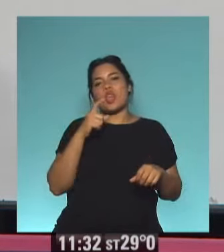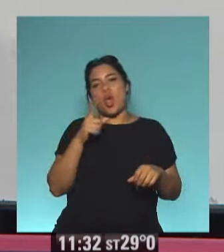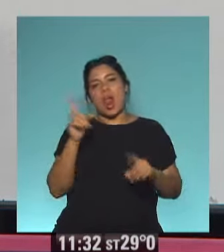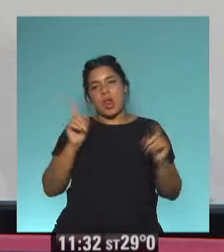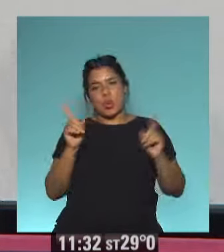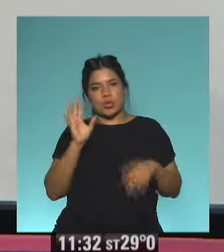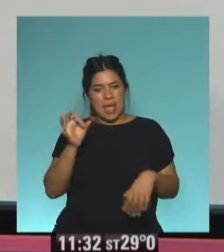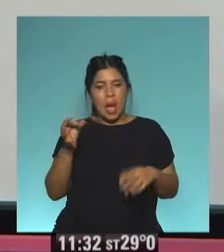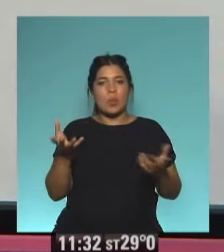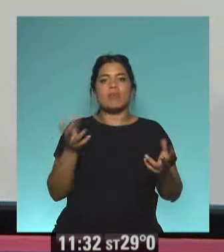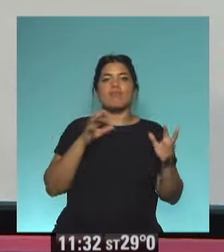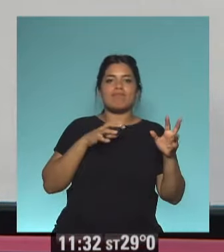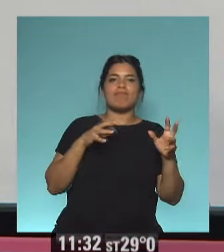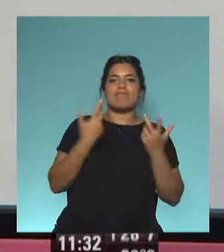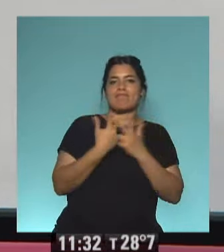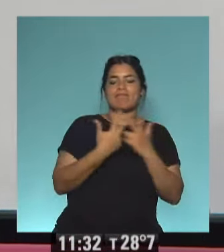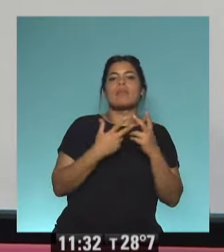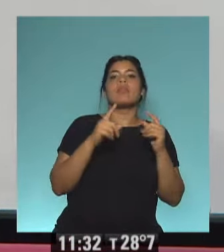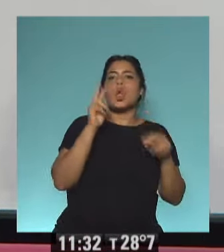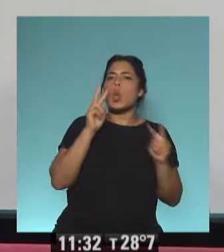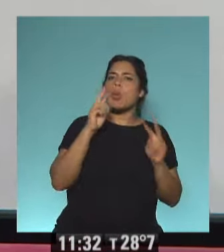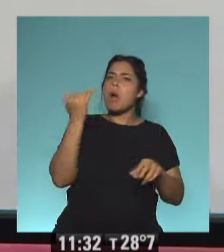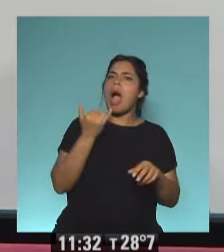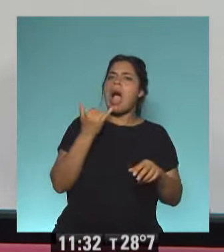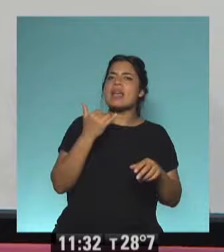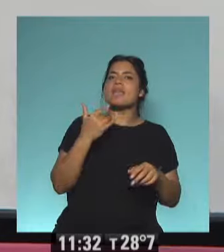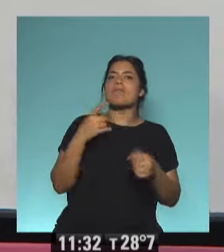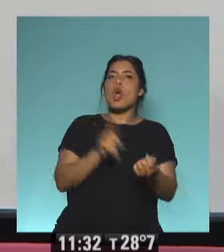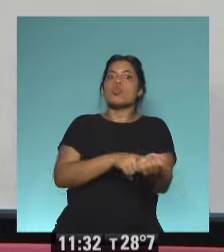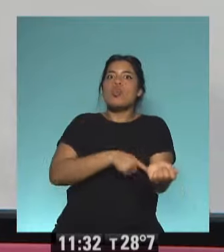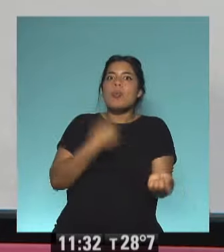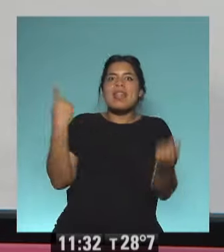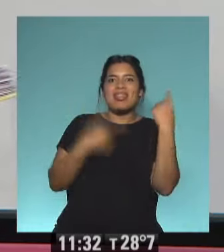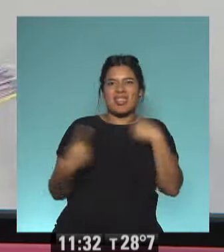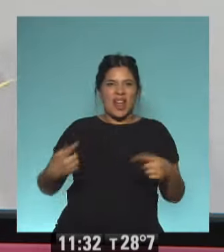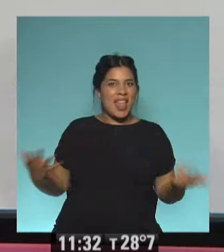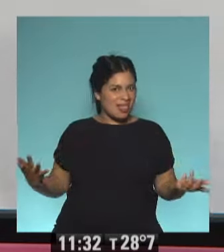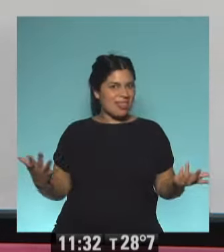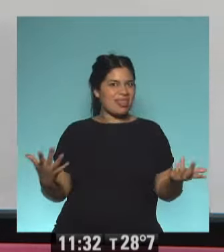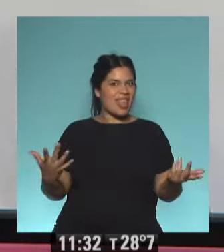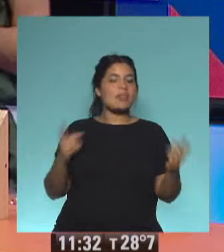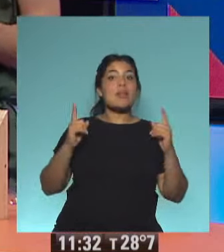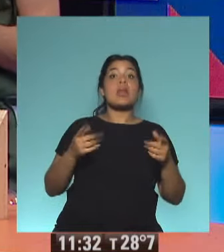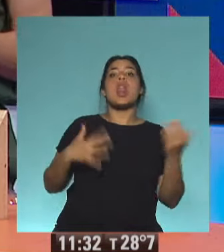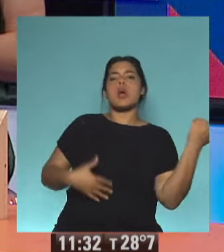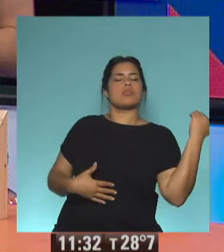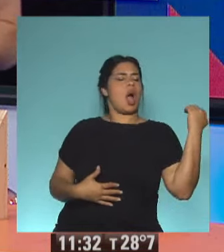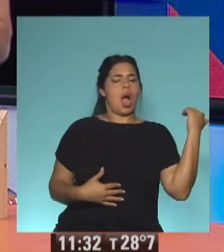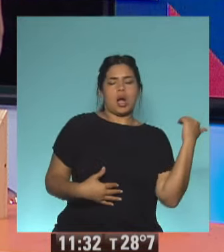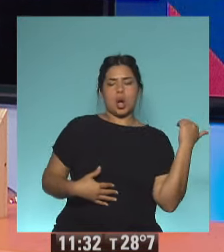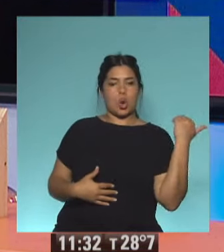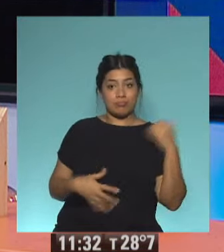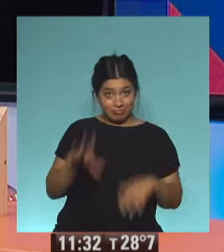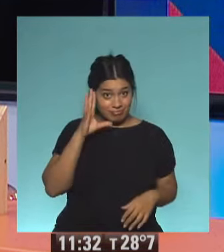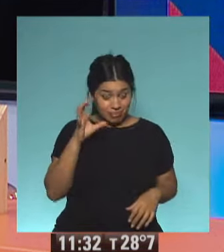obviamente. Y vimos que tenían diferentes, bueno, tradiciones. El tango, ¿se acuerdan que venía de aquel momento?